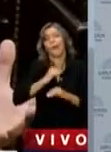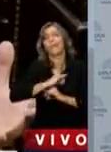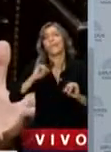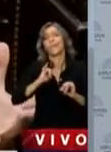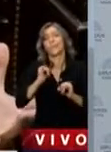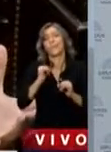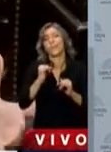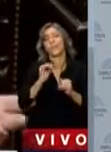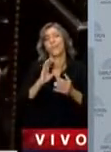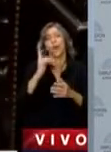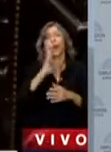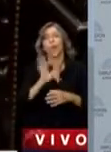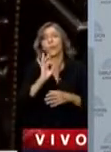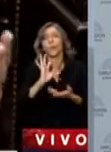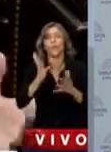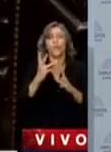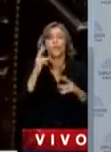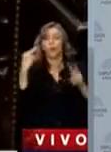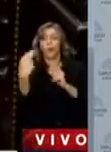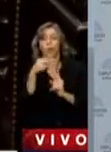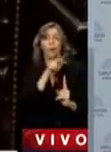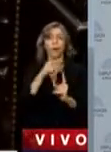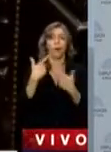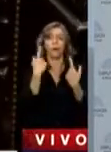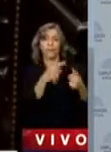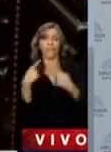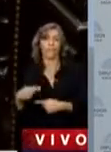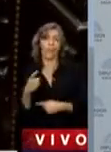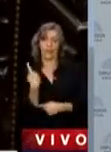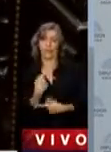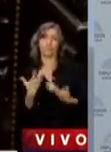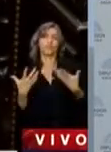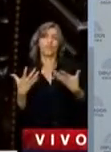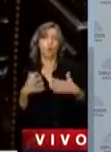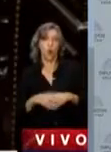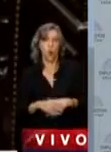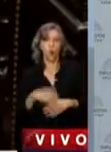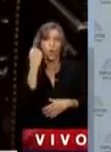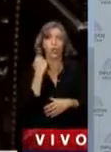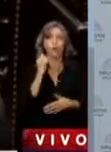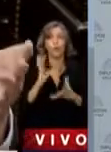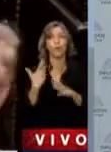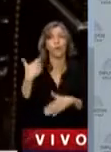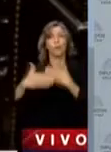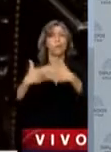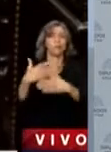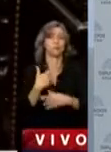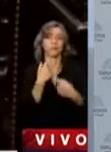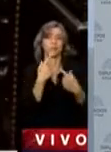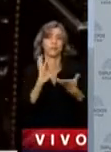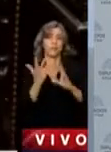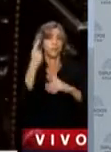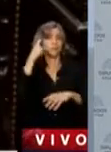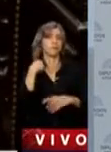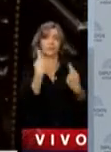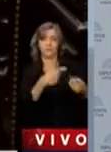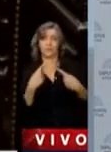la polémica del Consejo de la magistratura y ese duro documento del frente de todos Ahora en la cámara baja también